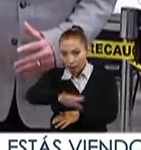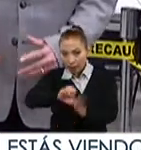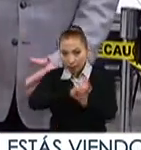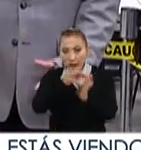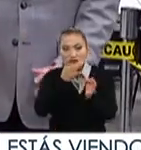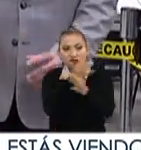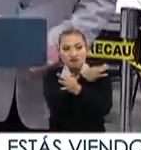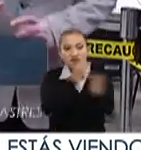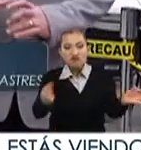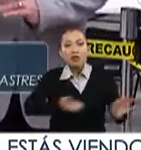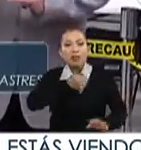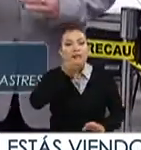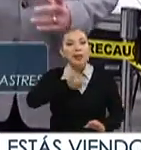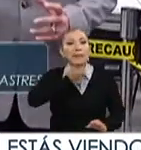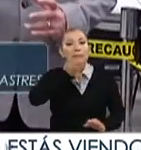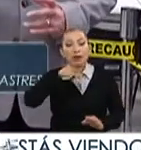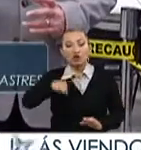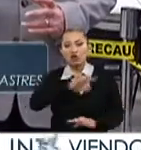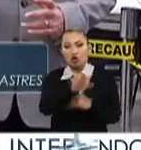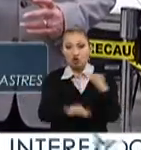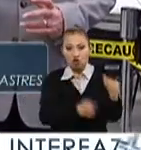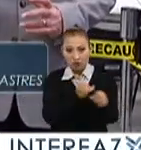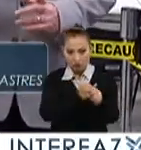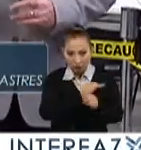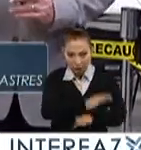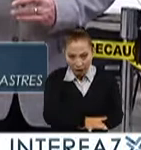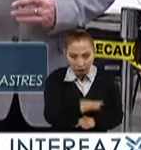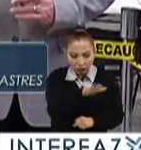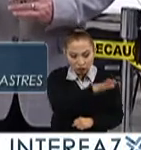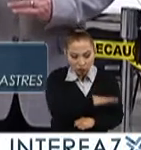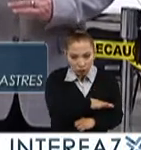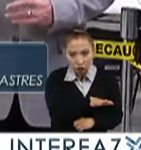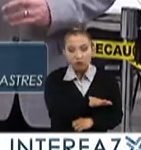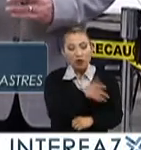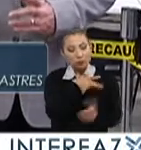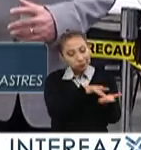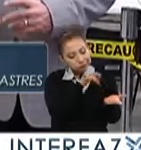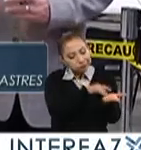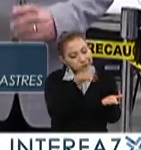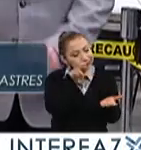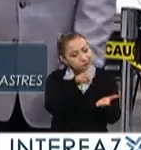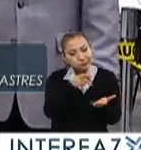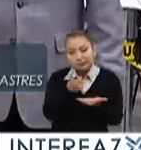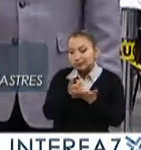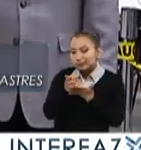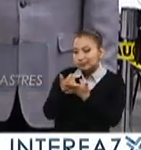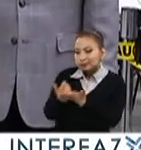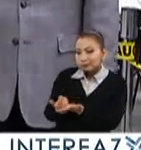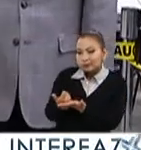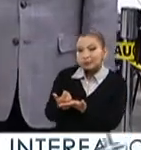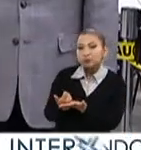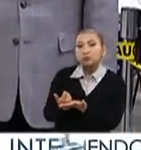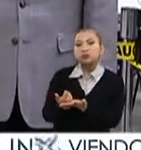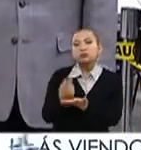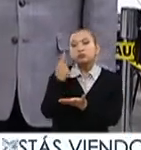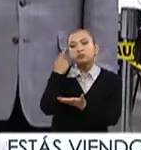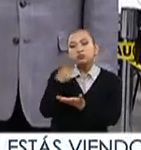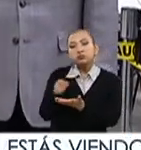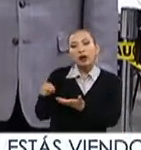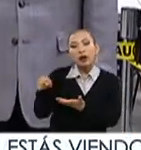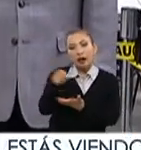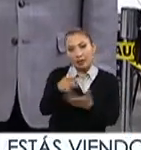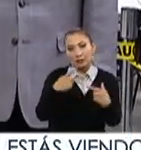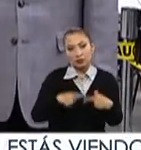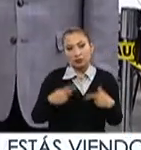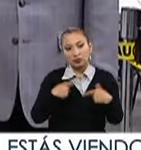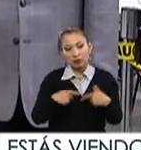de difusión de la cultura, en donde toman toda esta información y buscan formas de llegar a